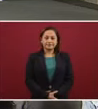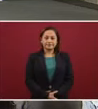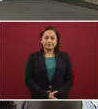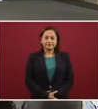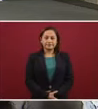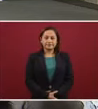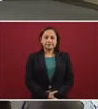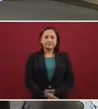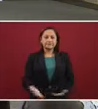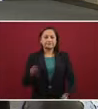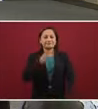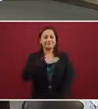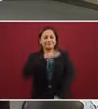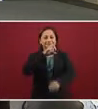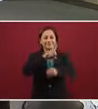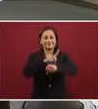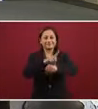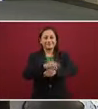Buenos días.